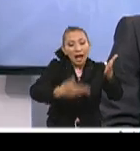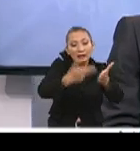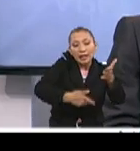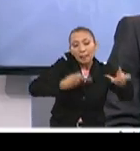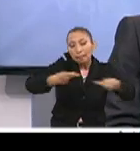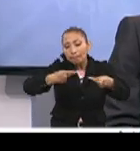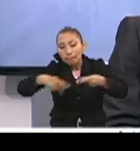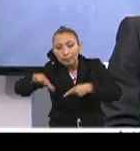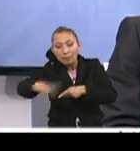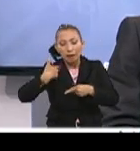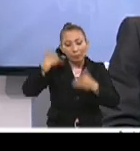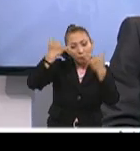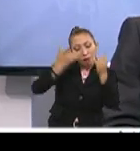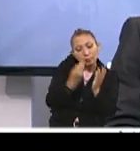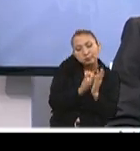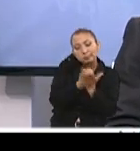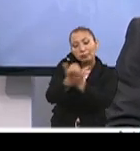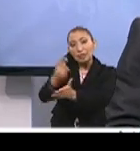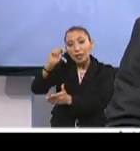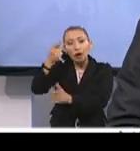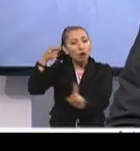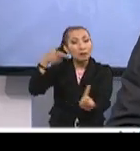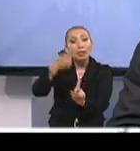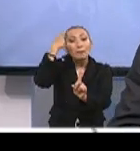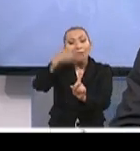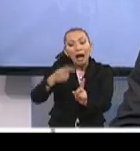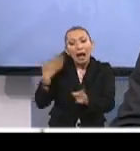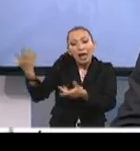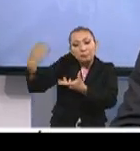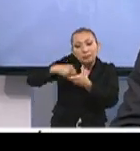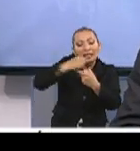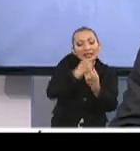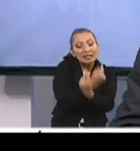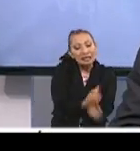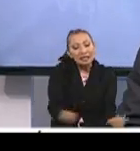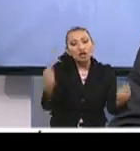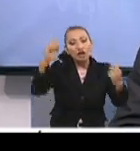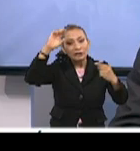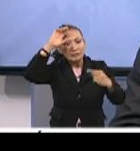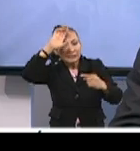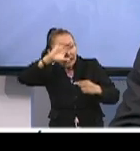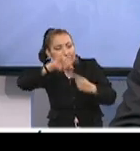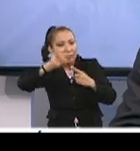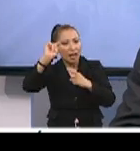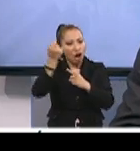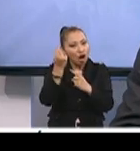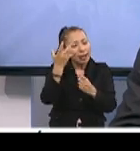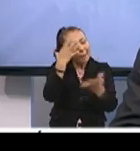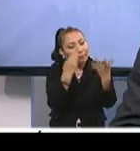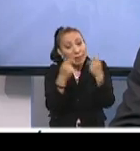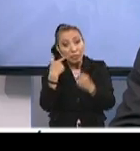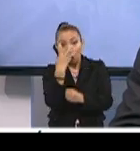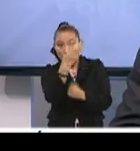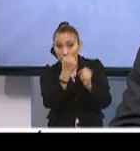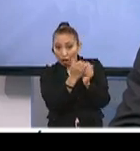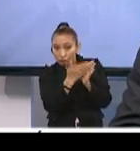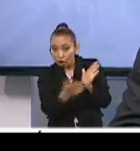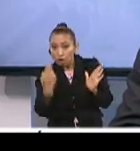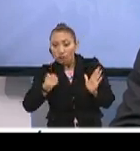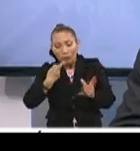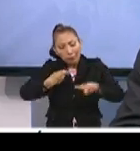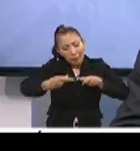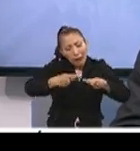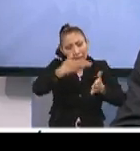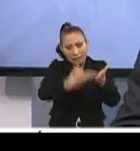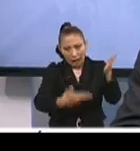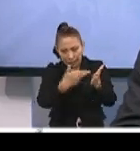de emprendimiento y de tecnología con el objetivo de poder introducir a los niños en temas de ciencia y tecnología. Desde hace 4 años hemos estado desarrollando